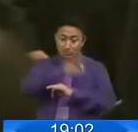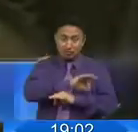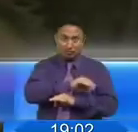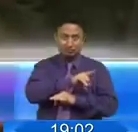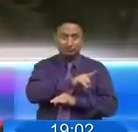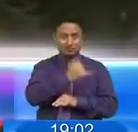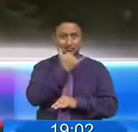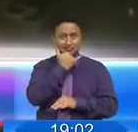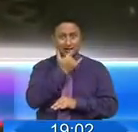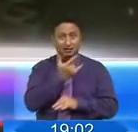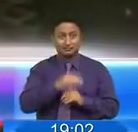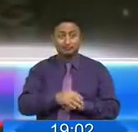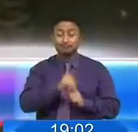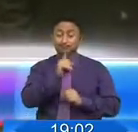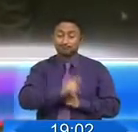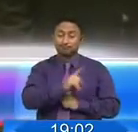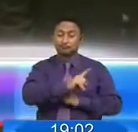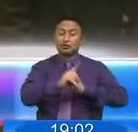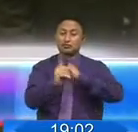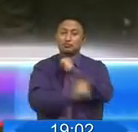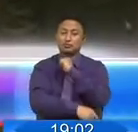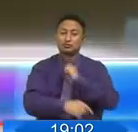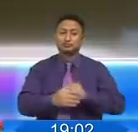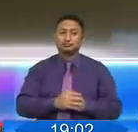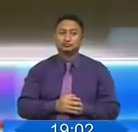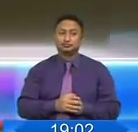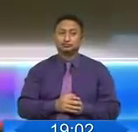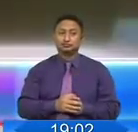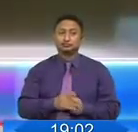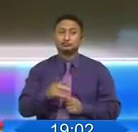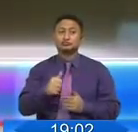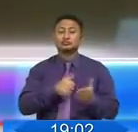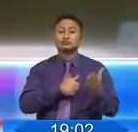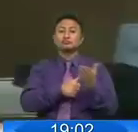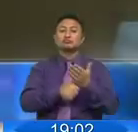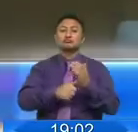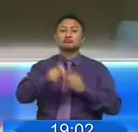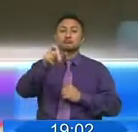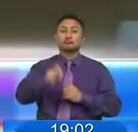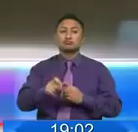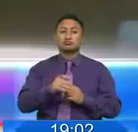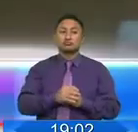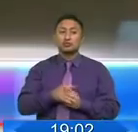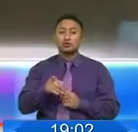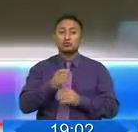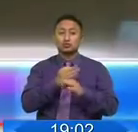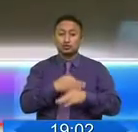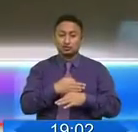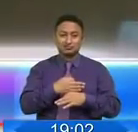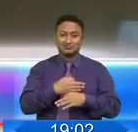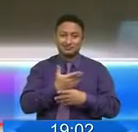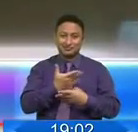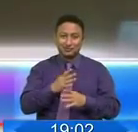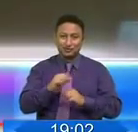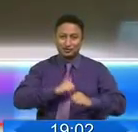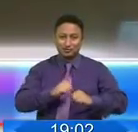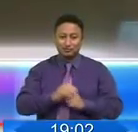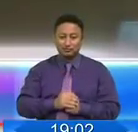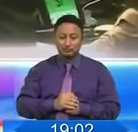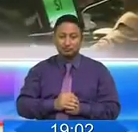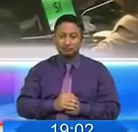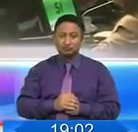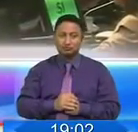cometió un delito y que debía ser sancionado con la censura. El ministro incumplió sus funciones y no cabe duda de